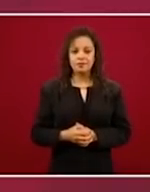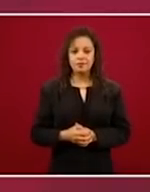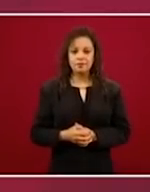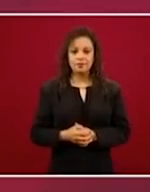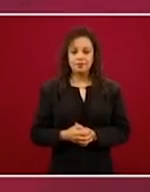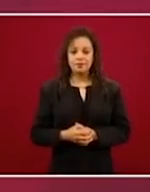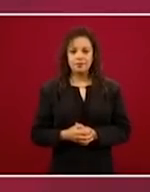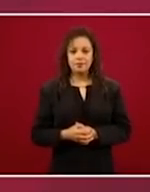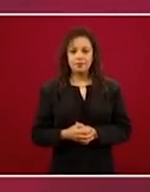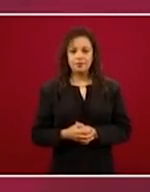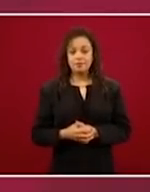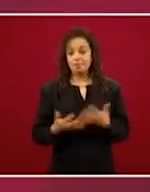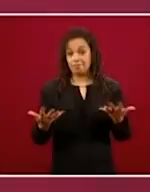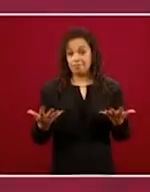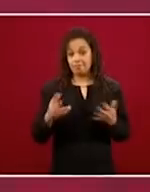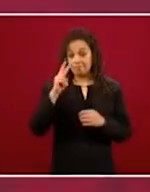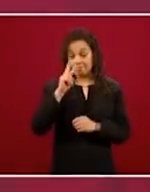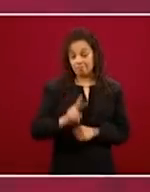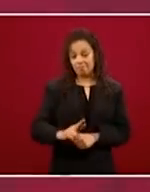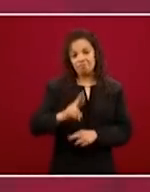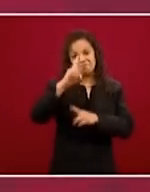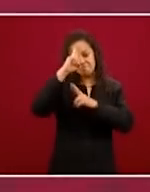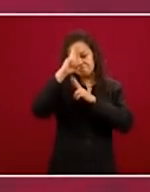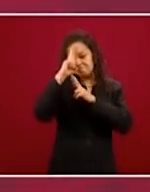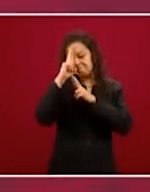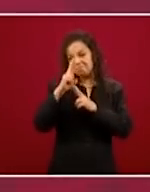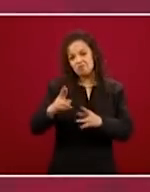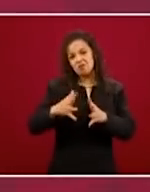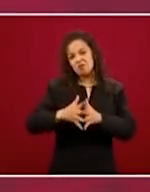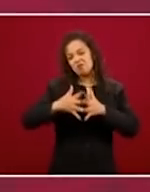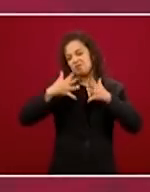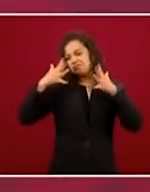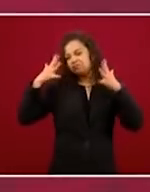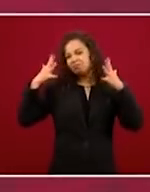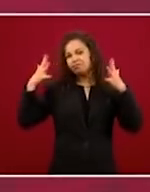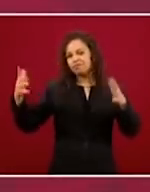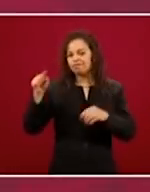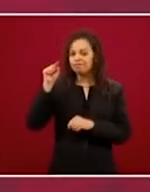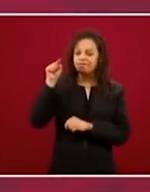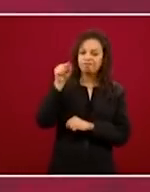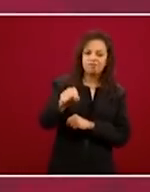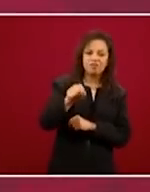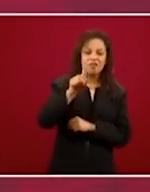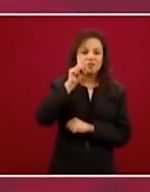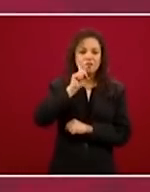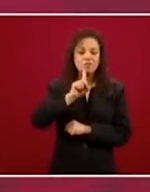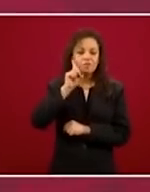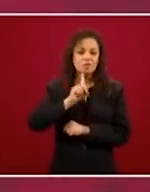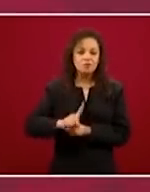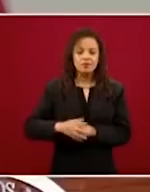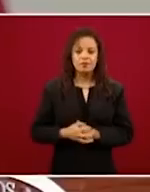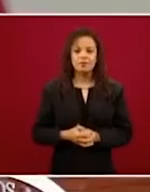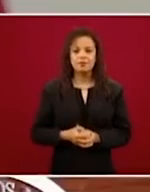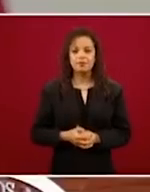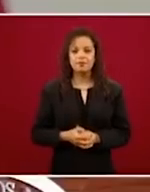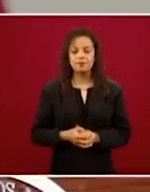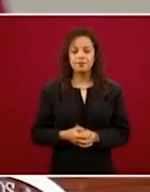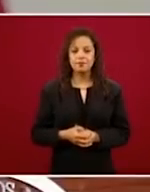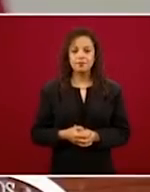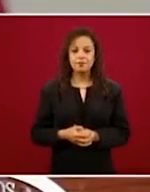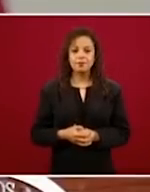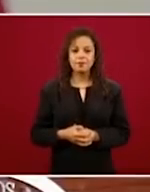tendremos un gran respeto a las mujeres y vamos